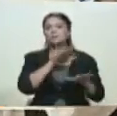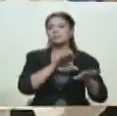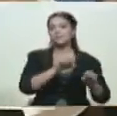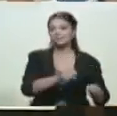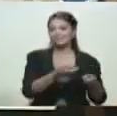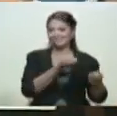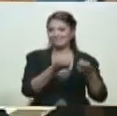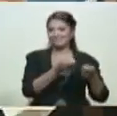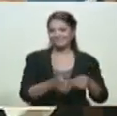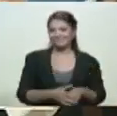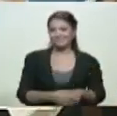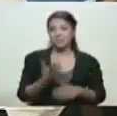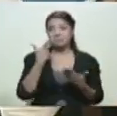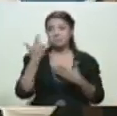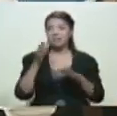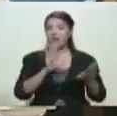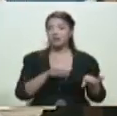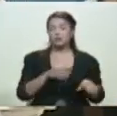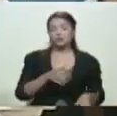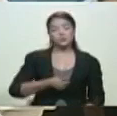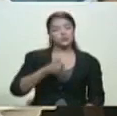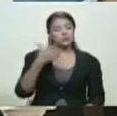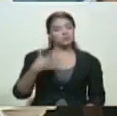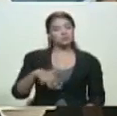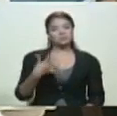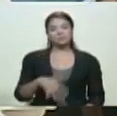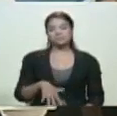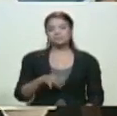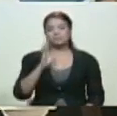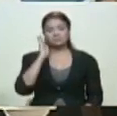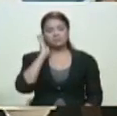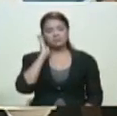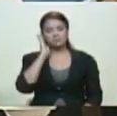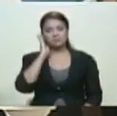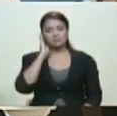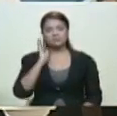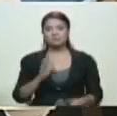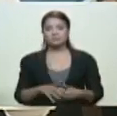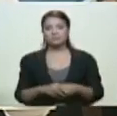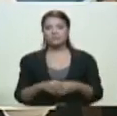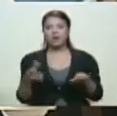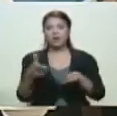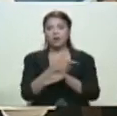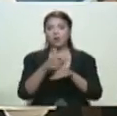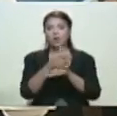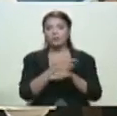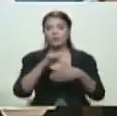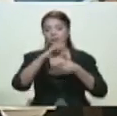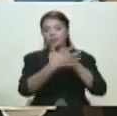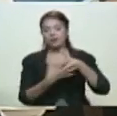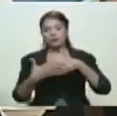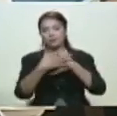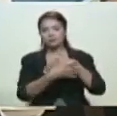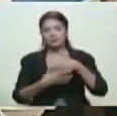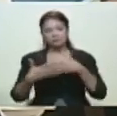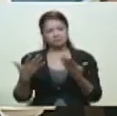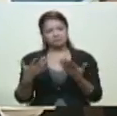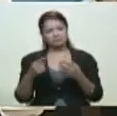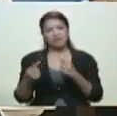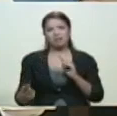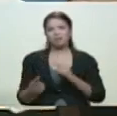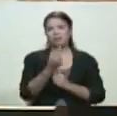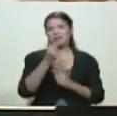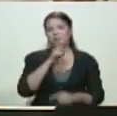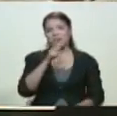está, retratada con lo más bajo que puede haber en los gobiernos de esta región, para hacerle daño a